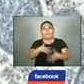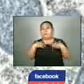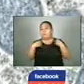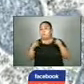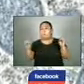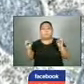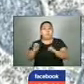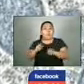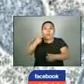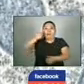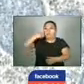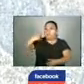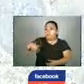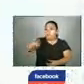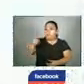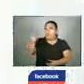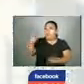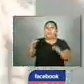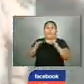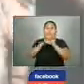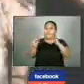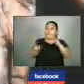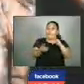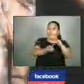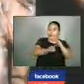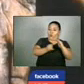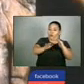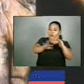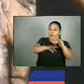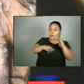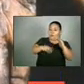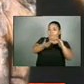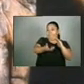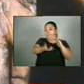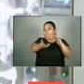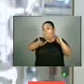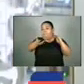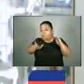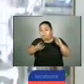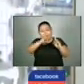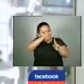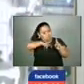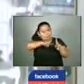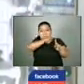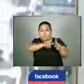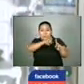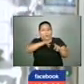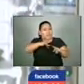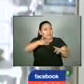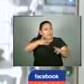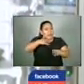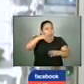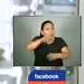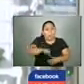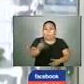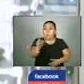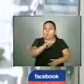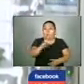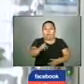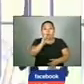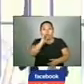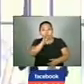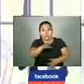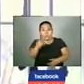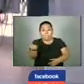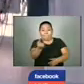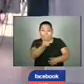complicaciones, sus contactos están también aislados, en buen estado general y sin sintomatología. La aseguró que las personas